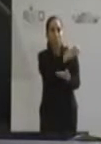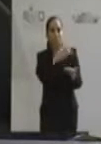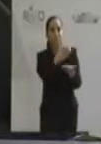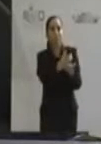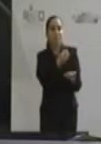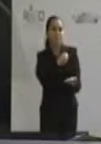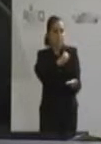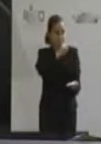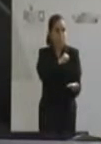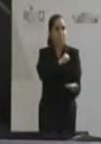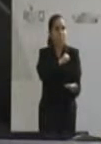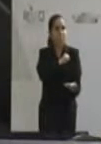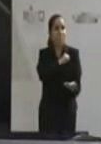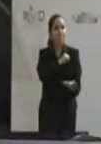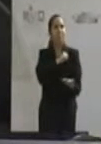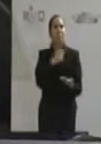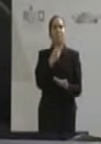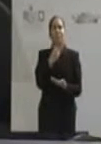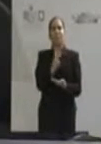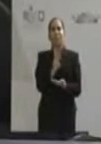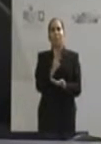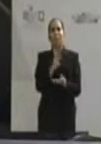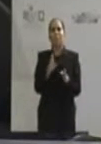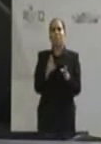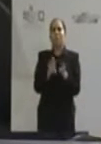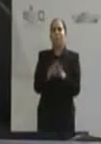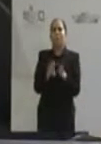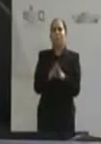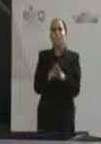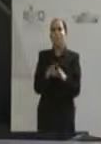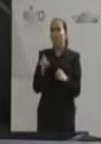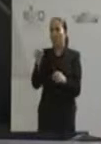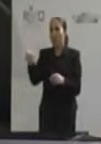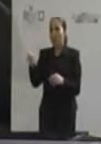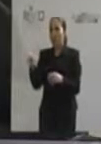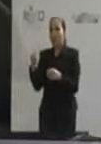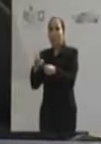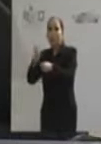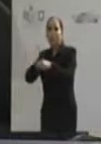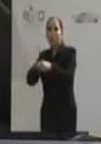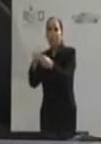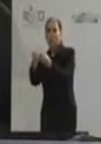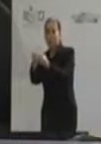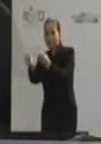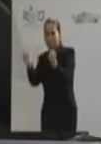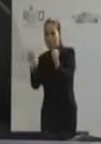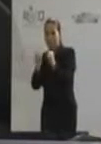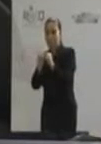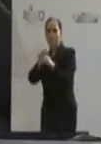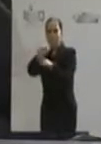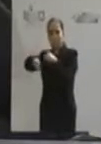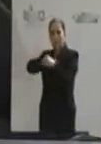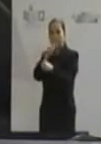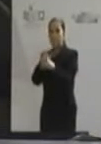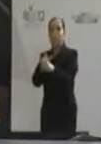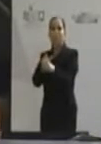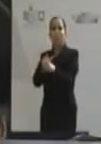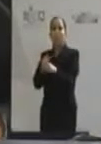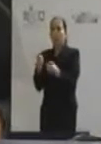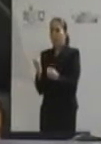Instituto Mexicano del Seguro Social 3 hectáreas. Que nos digan, por favor, qué van a hacer con las